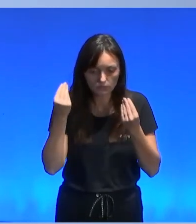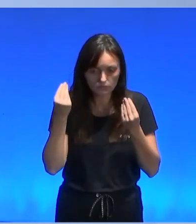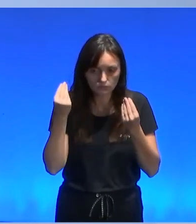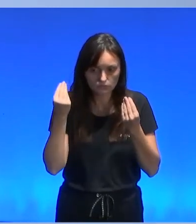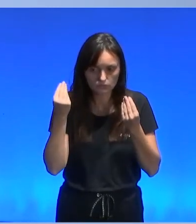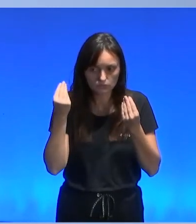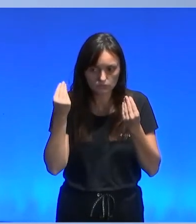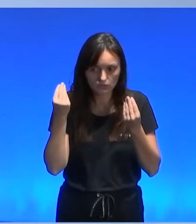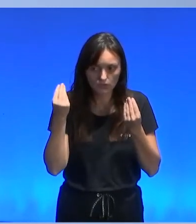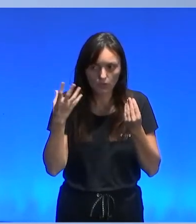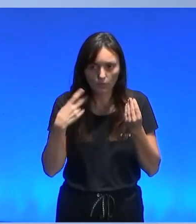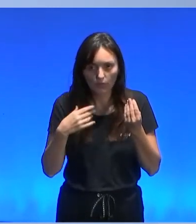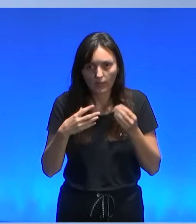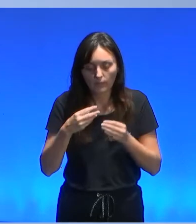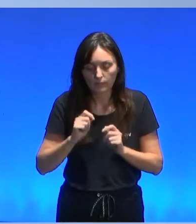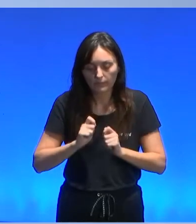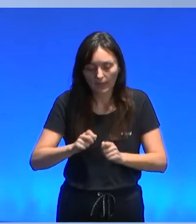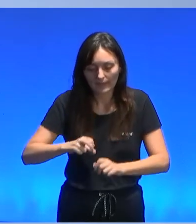pequeña